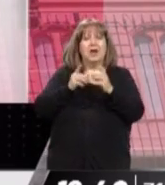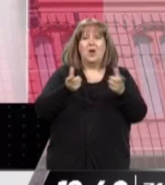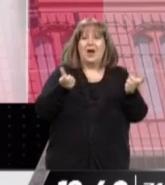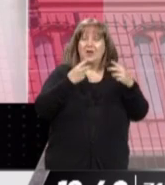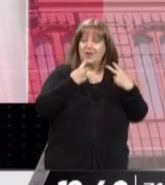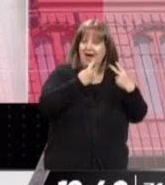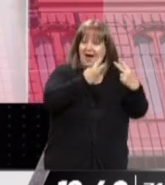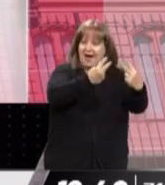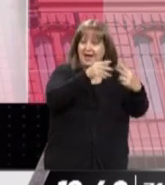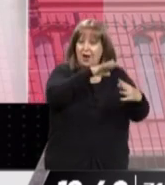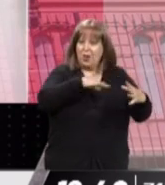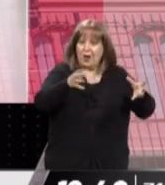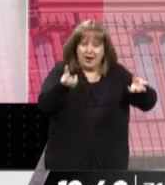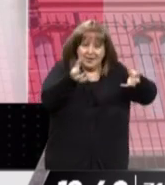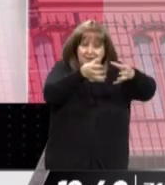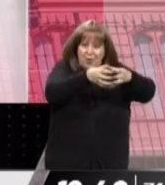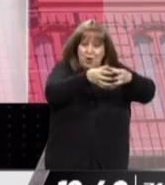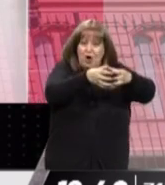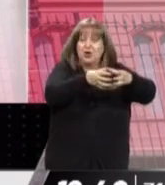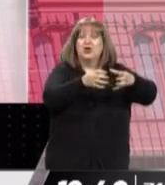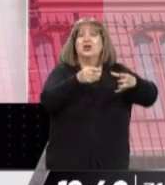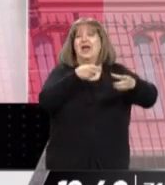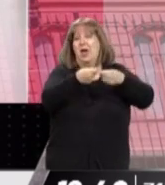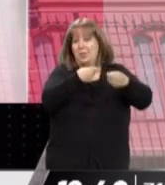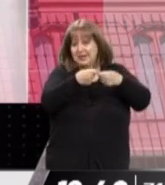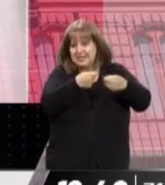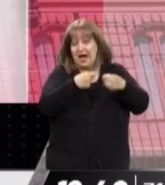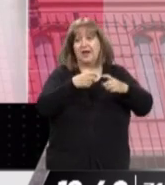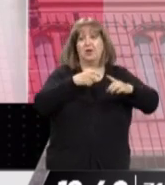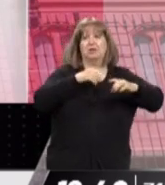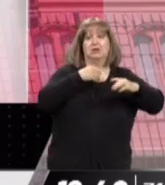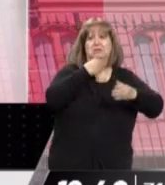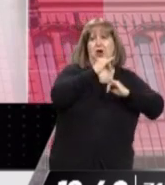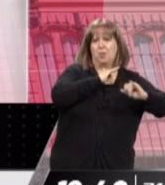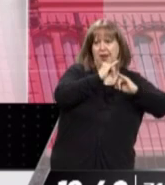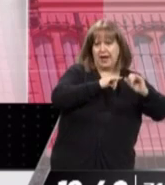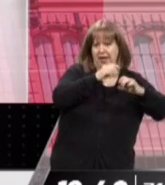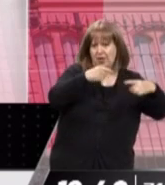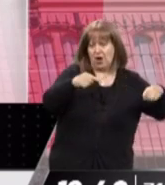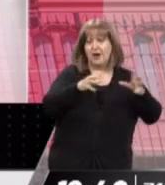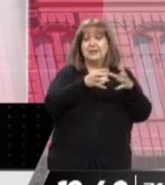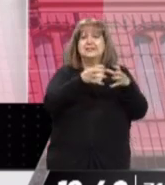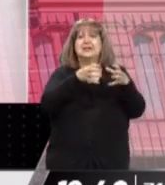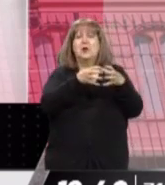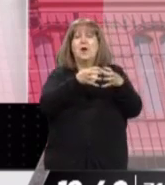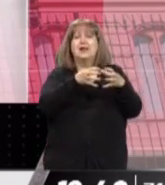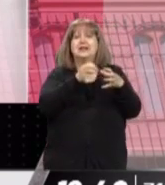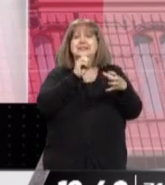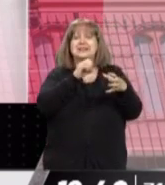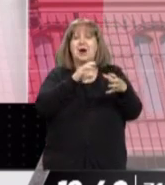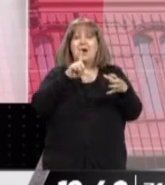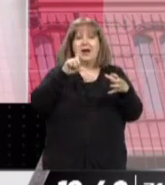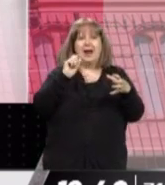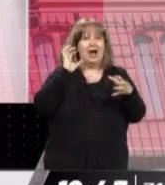del Poder Judicial, de medios de comunicación, empresarios. Vuelve Cristina Fernández a hablar de la mafia